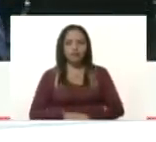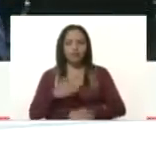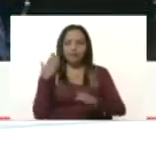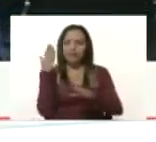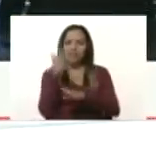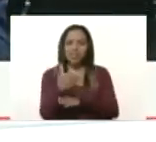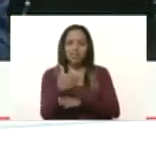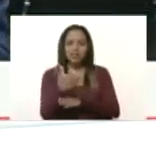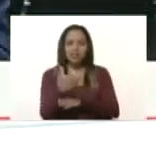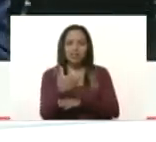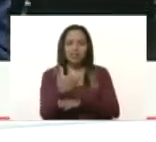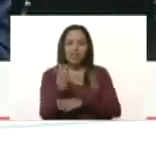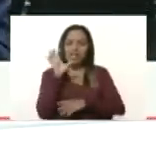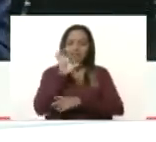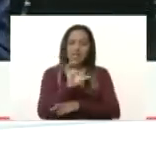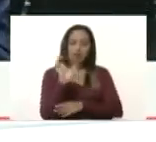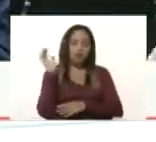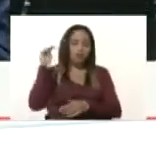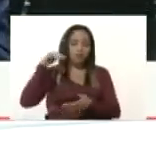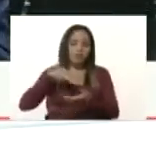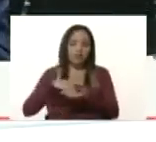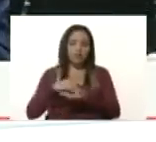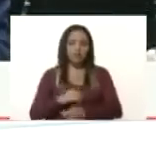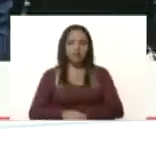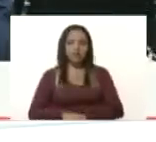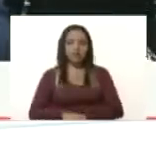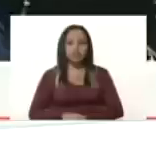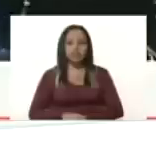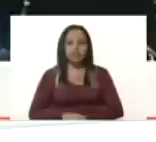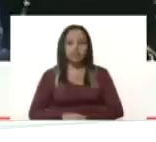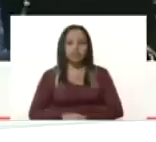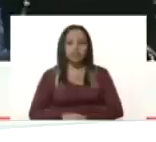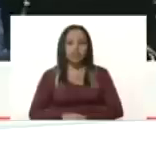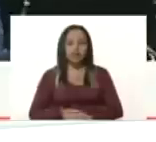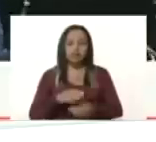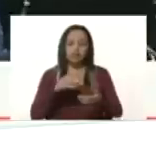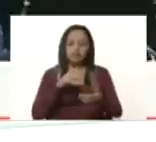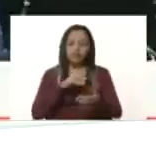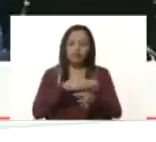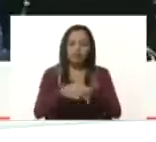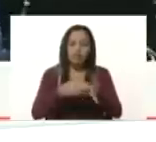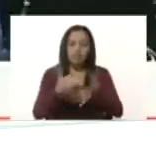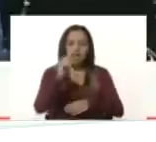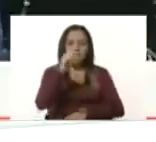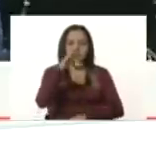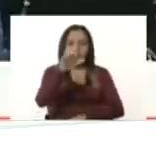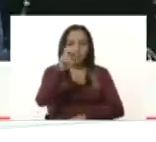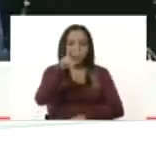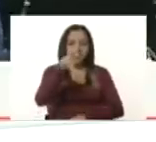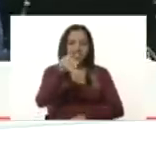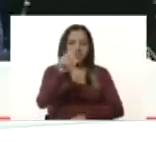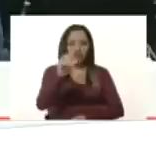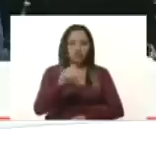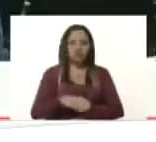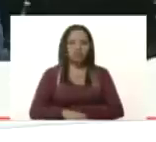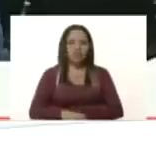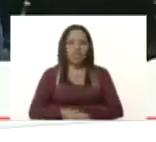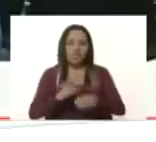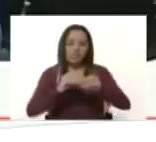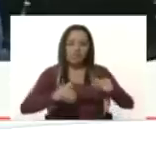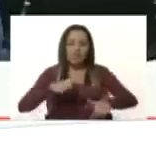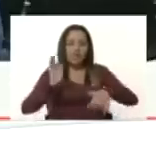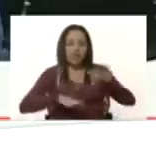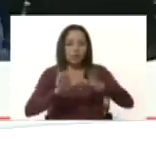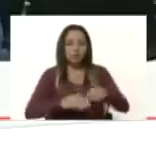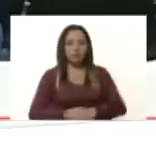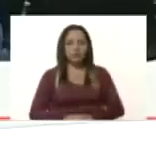al Estado Miranda. Municipio Acevedo allá, en tierra de tambor, en tierra de